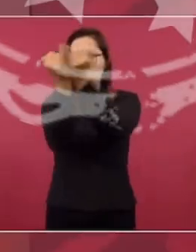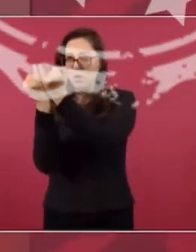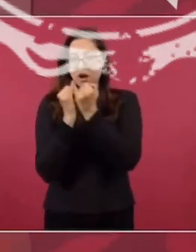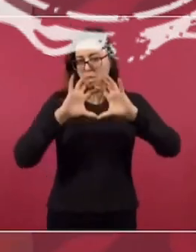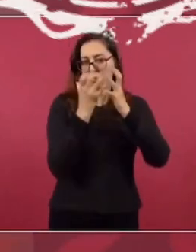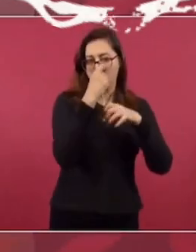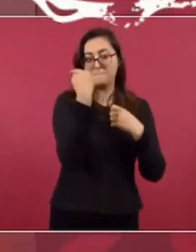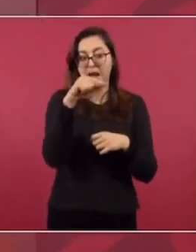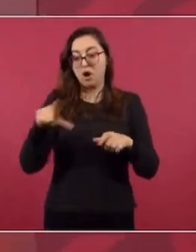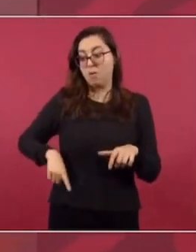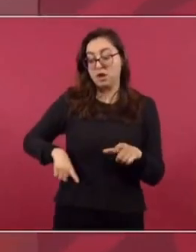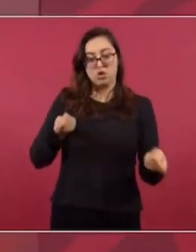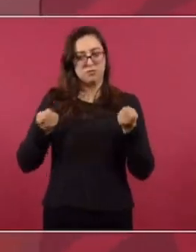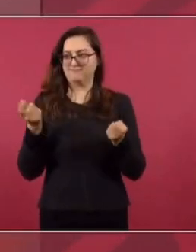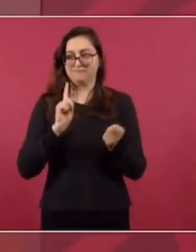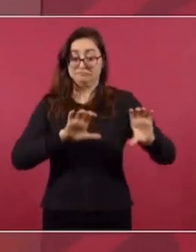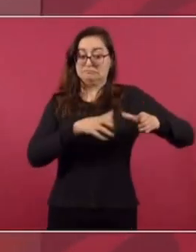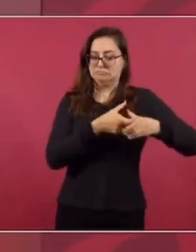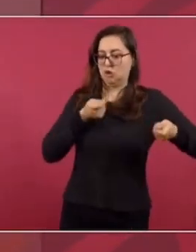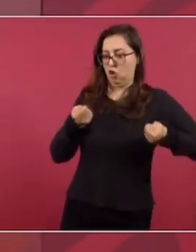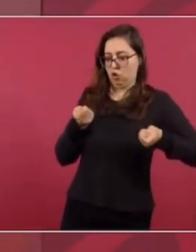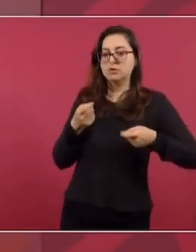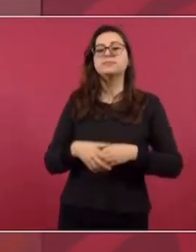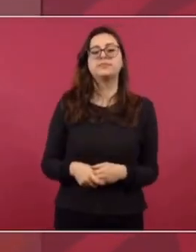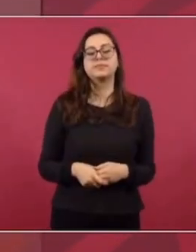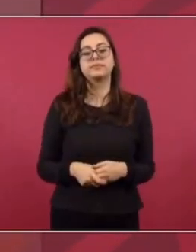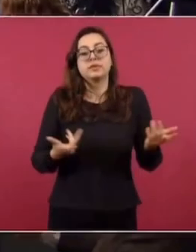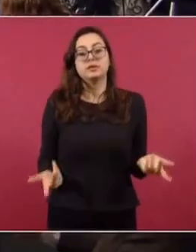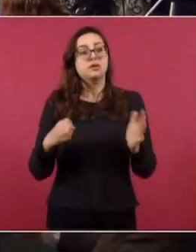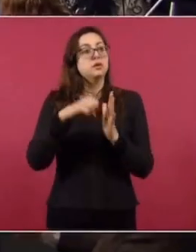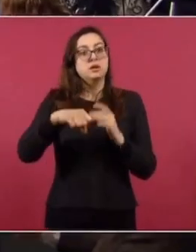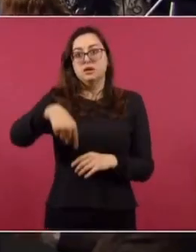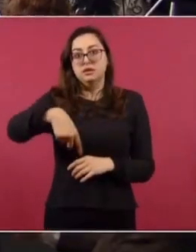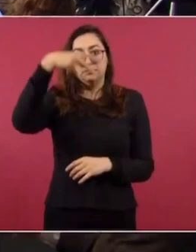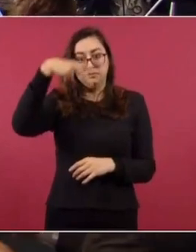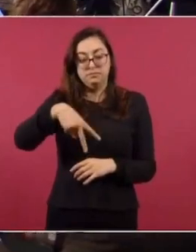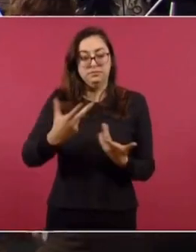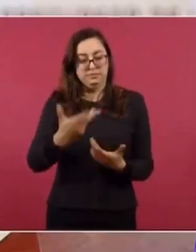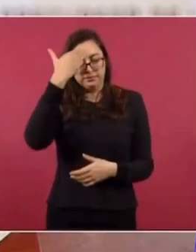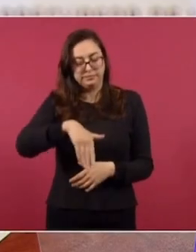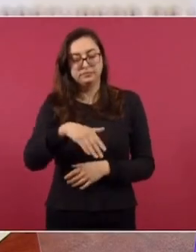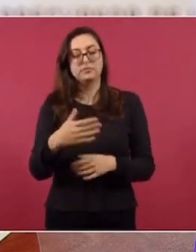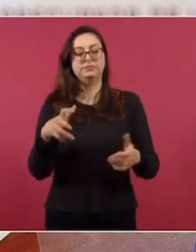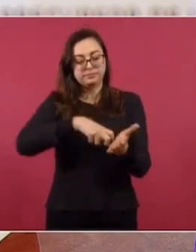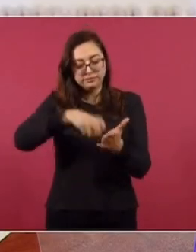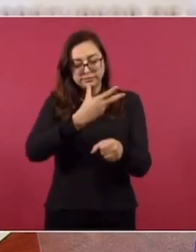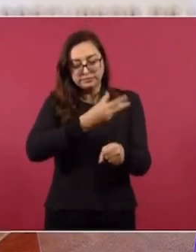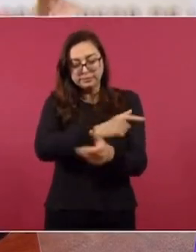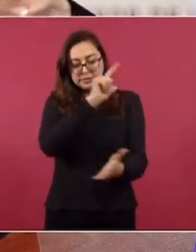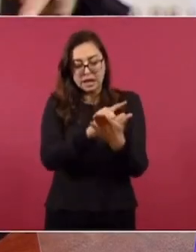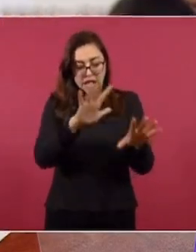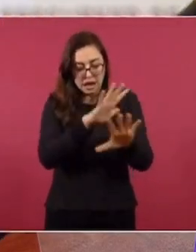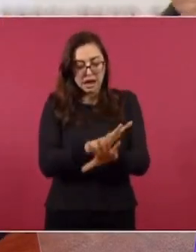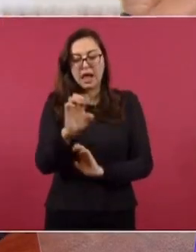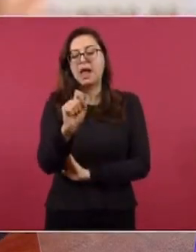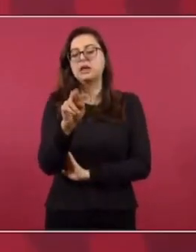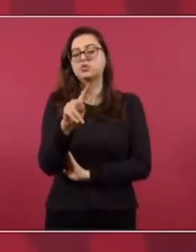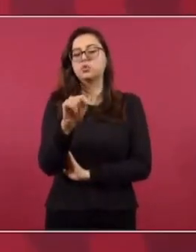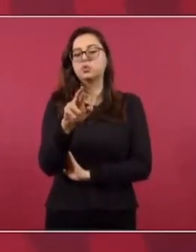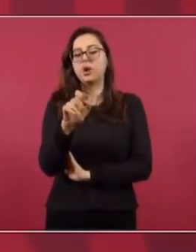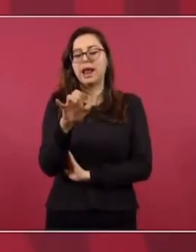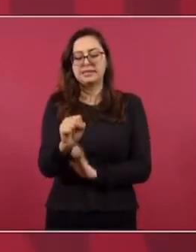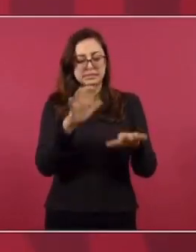Lo que hicieron en México, de que llevan a cabo las llamadas reformas estructurales y empiezan a crear organismos